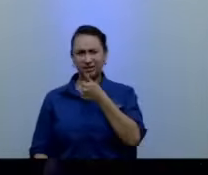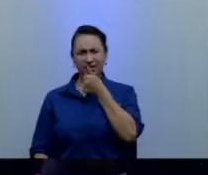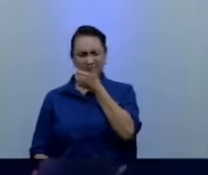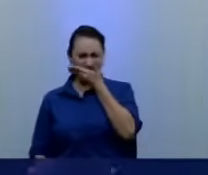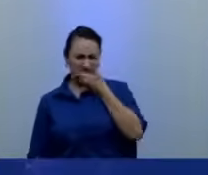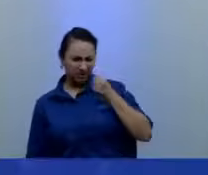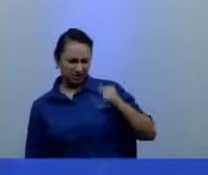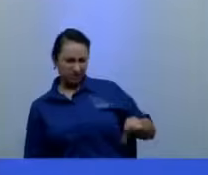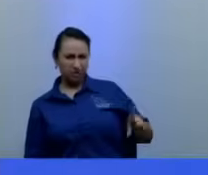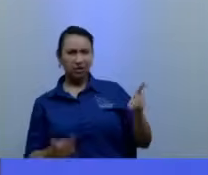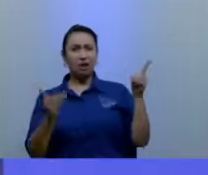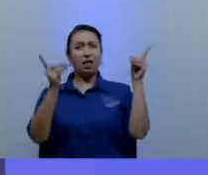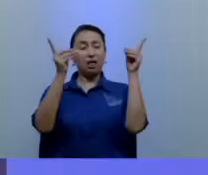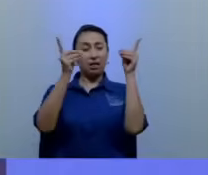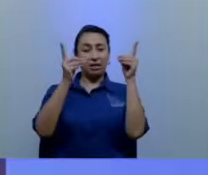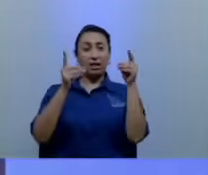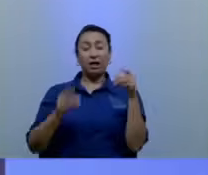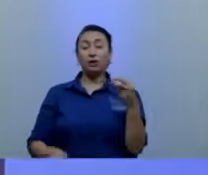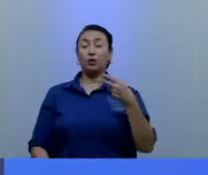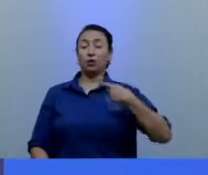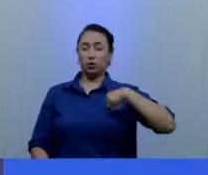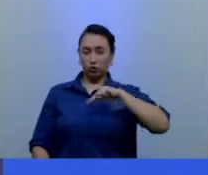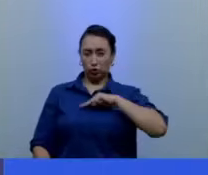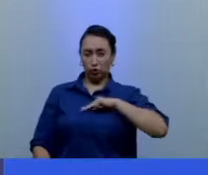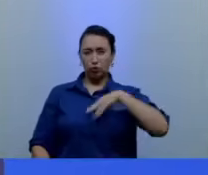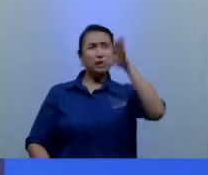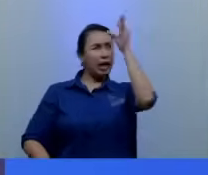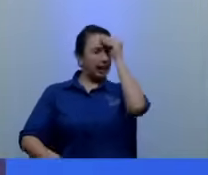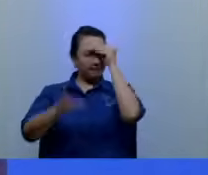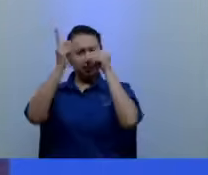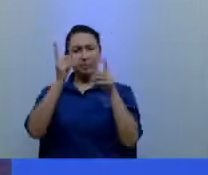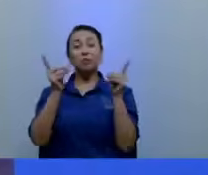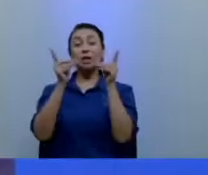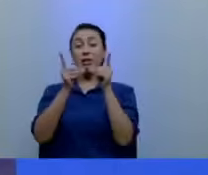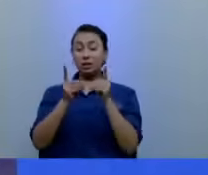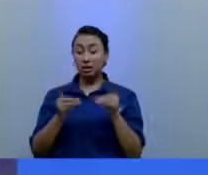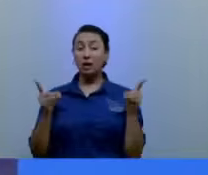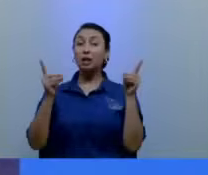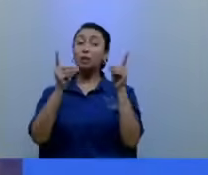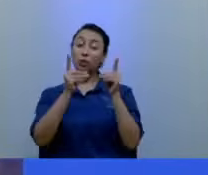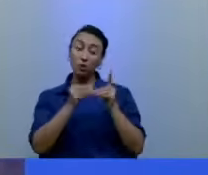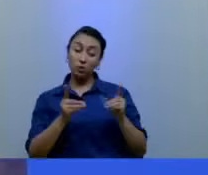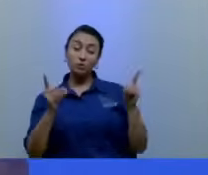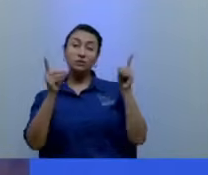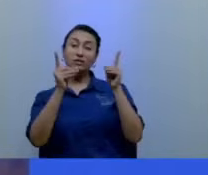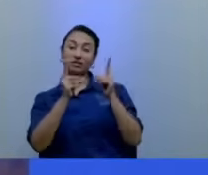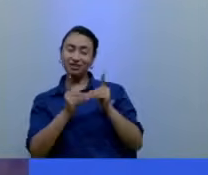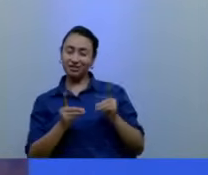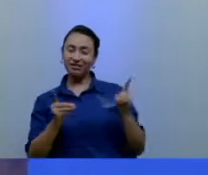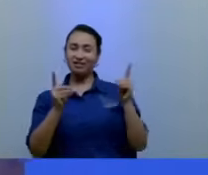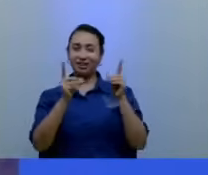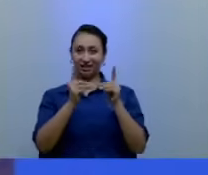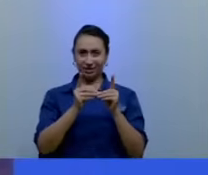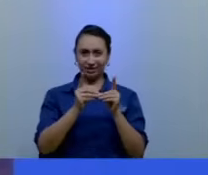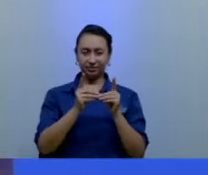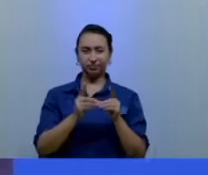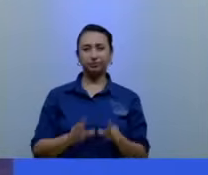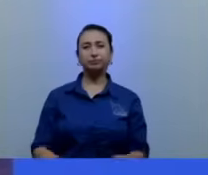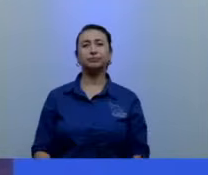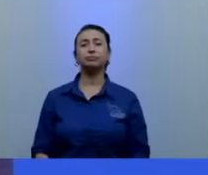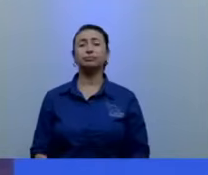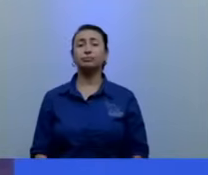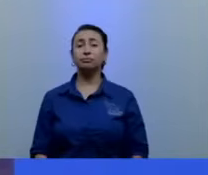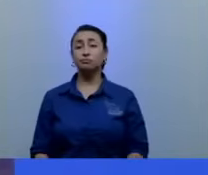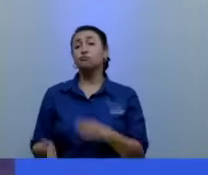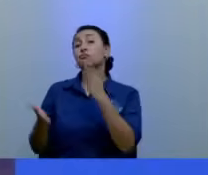la tercera trompeta coincide con el derramamiento de una estrella que se llama ajenjo y